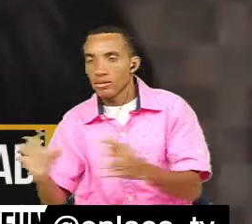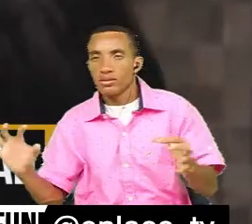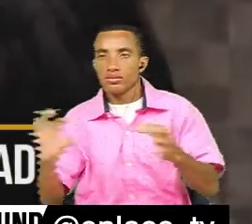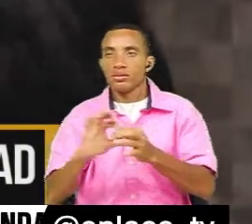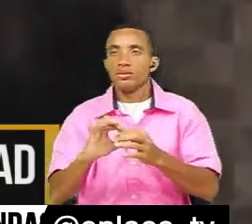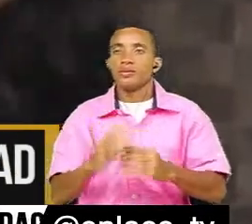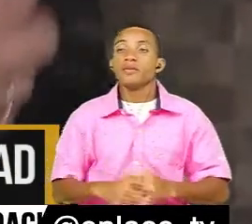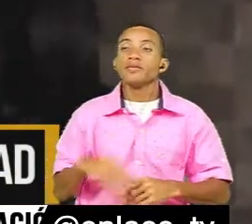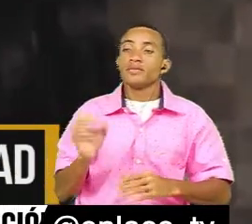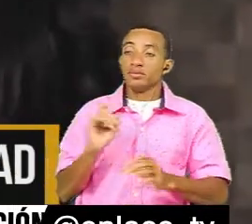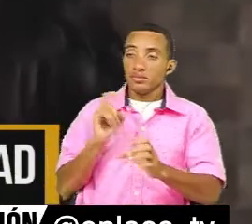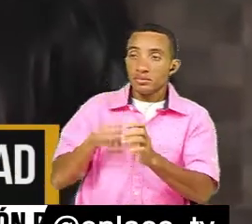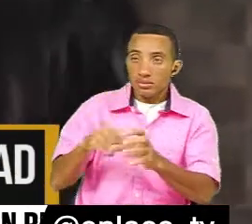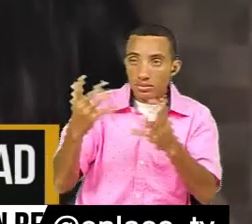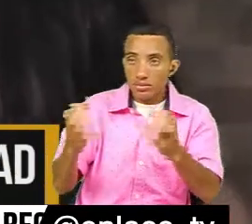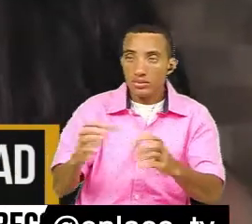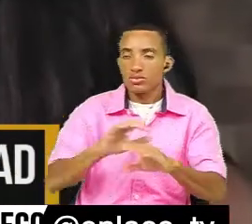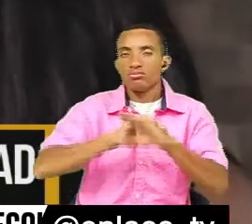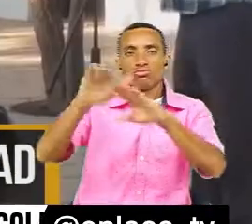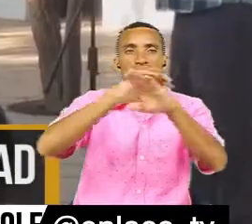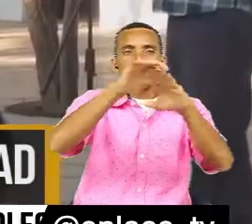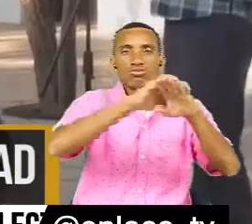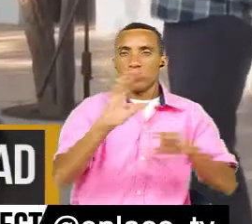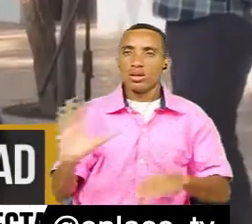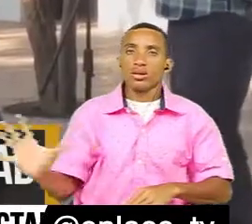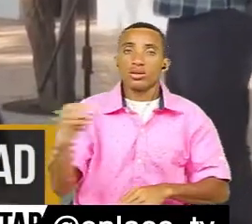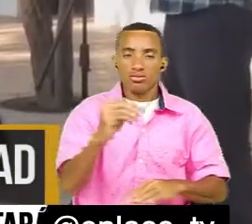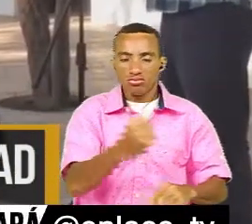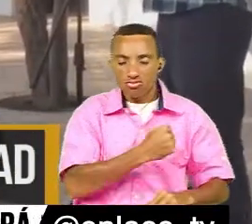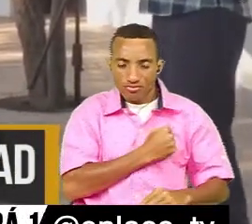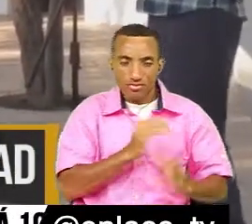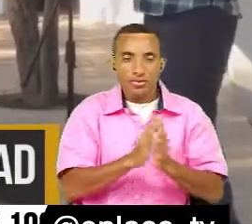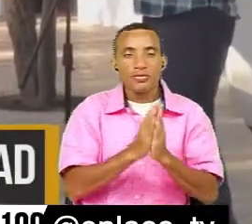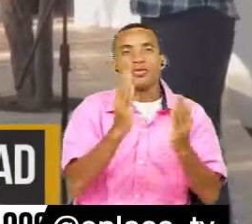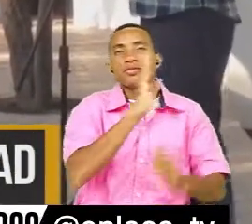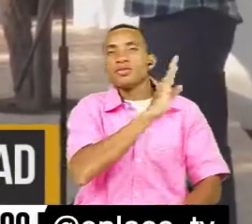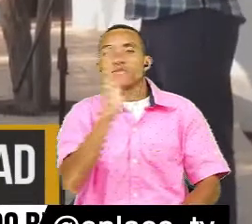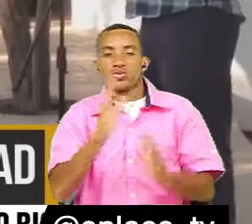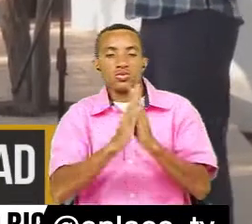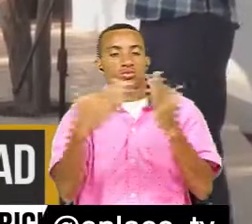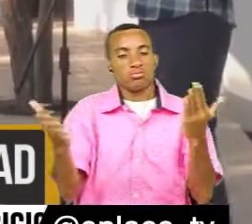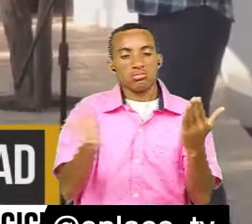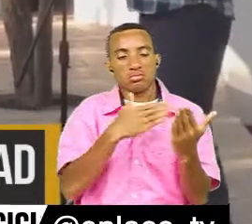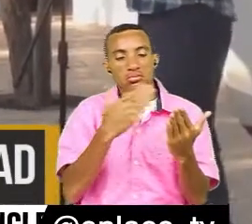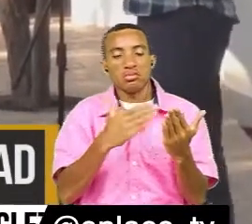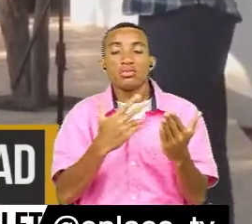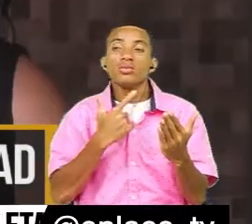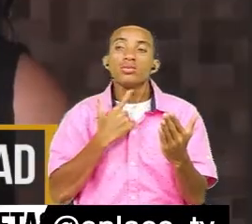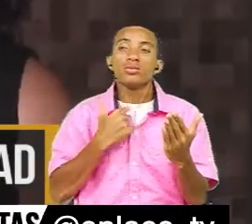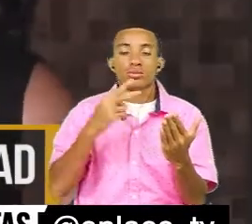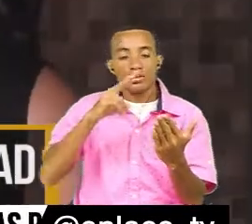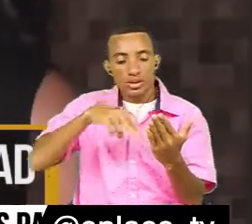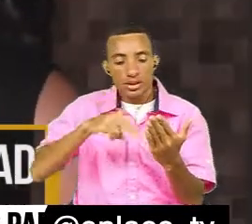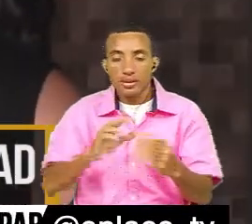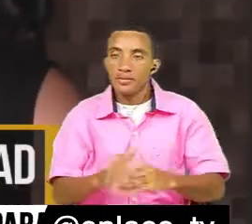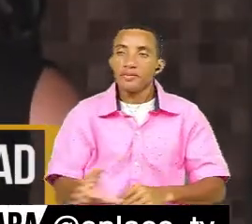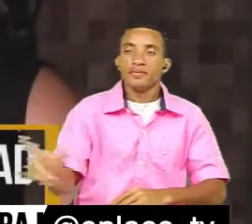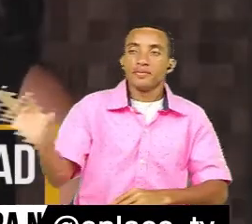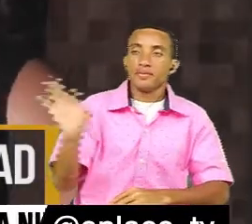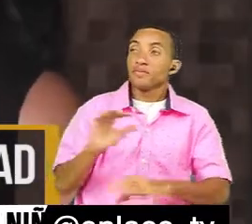de este club están invitados todos los barranqueños, amantes de los libros, que deseen conocer más de la buena literatura. Porque nuestros narradores